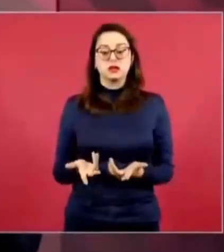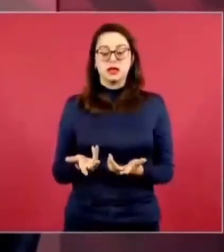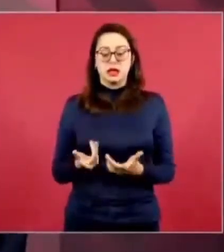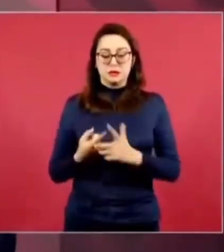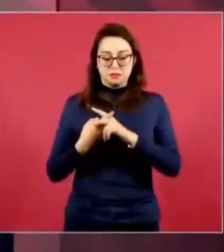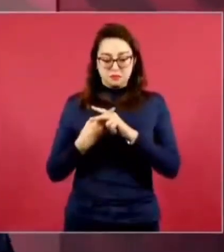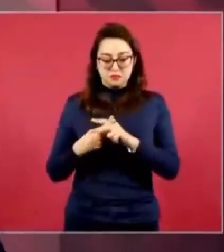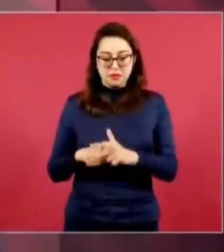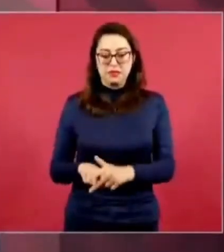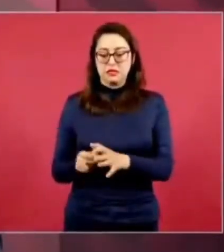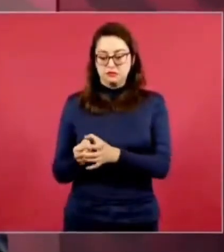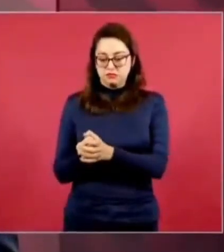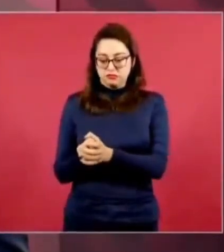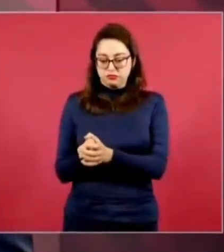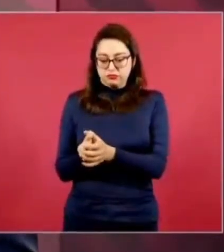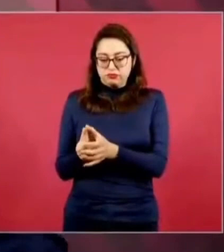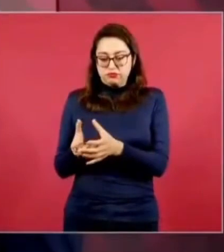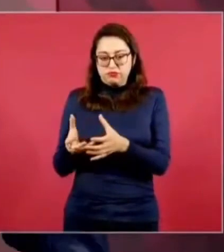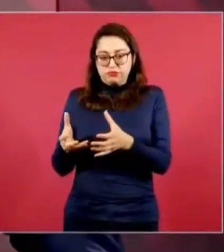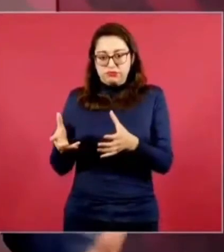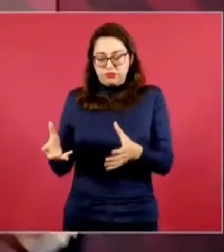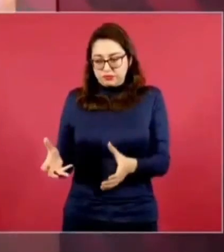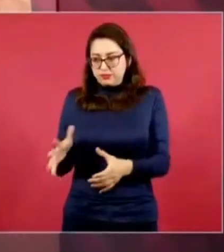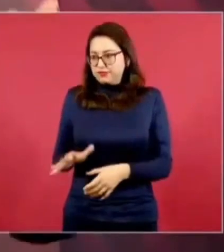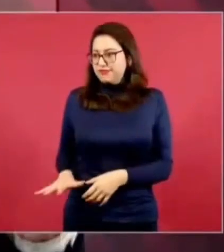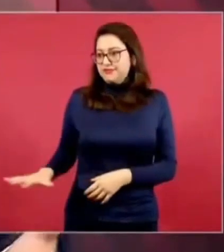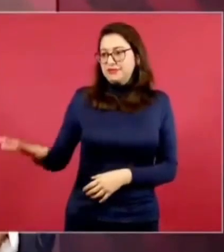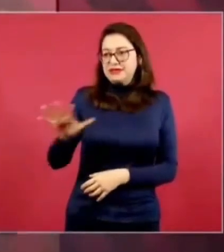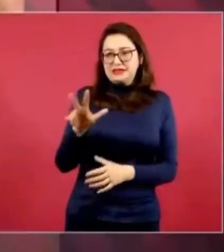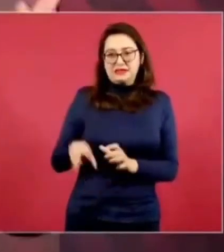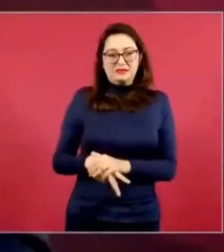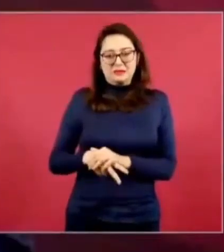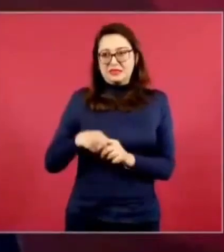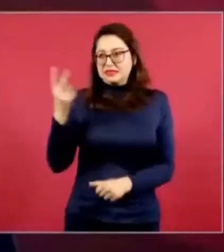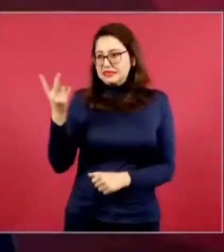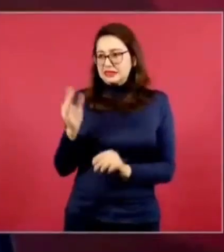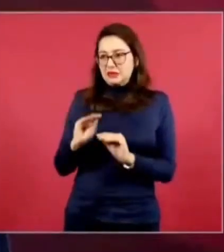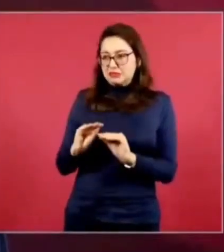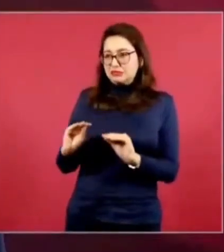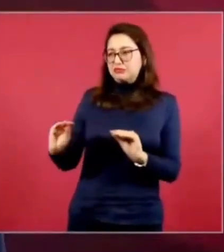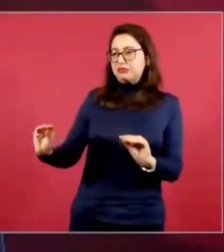una política para colonizar porque no había